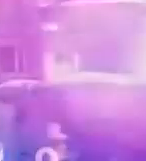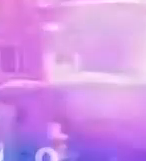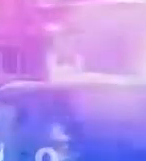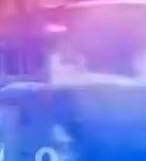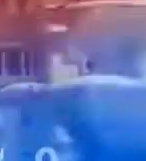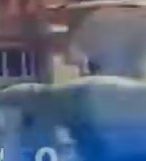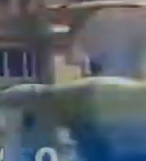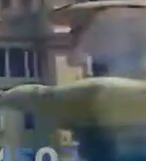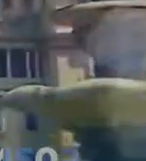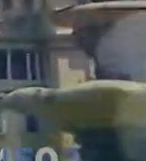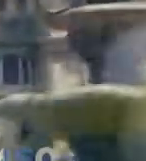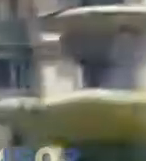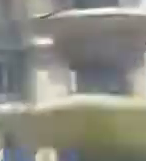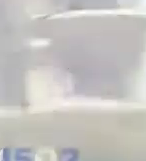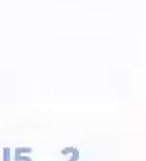Alejandro Llamatey.